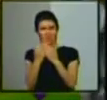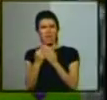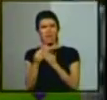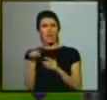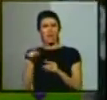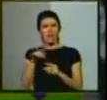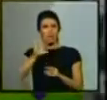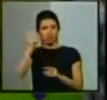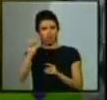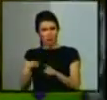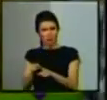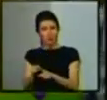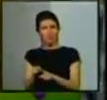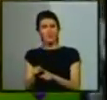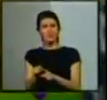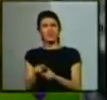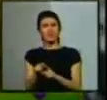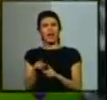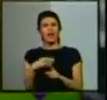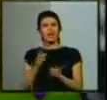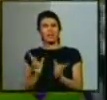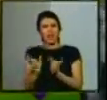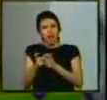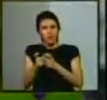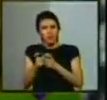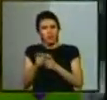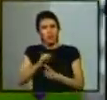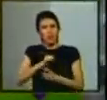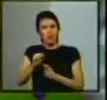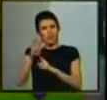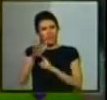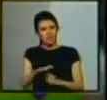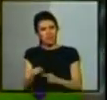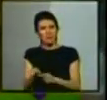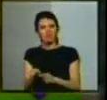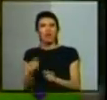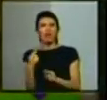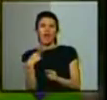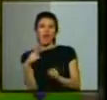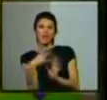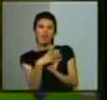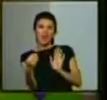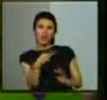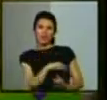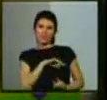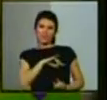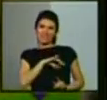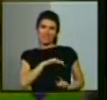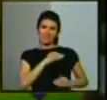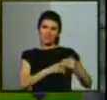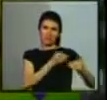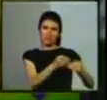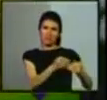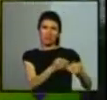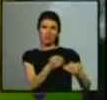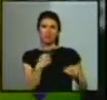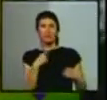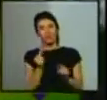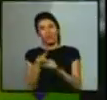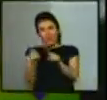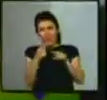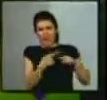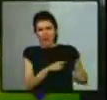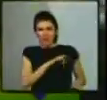la necesidad de crear la comisión, que tuvo algunas diferencias con la de Chile, pero en donde era muy